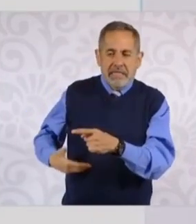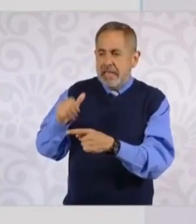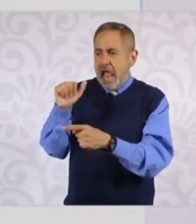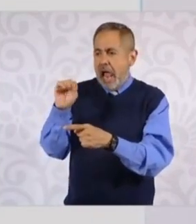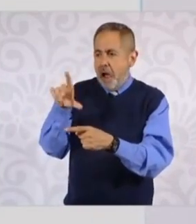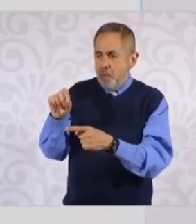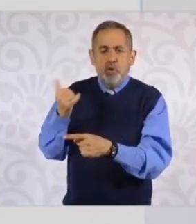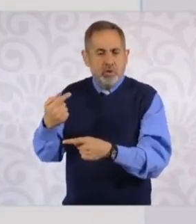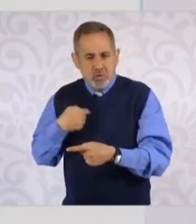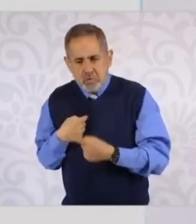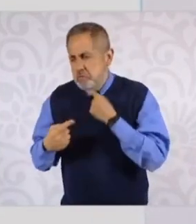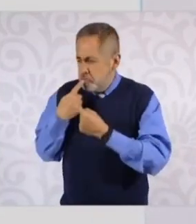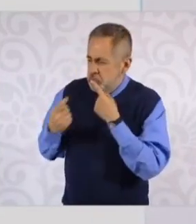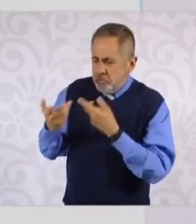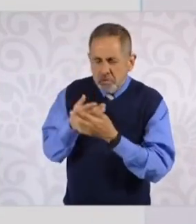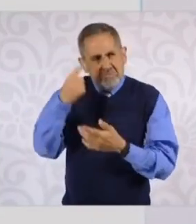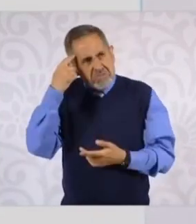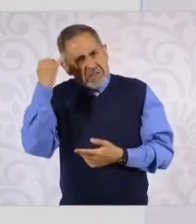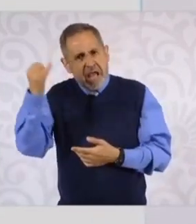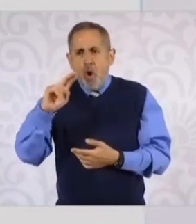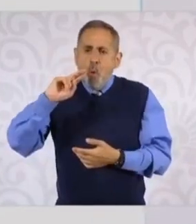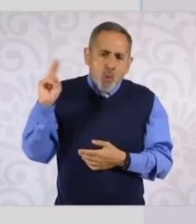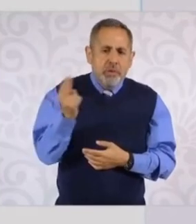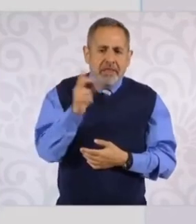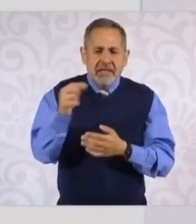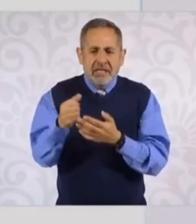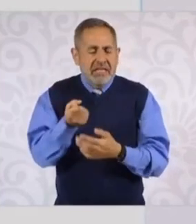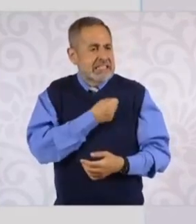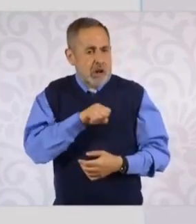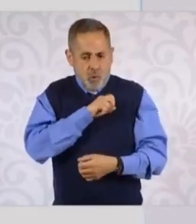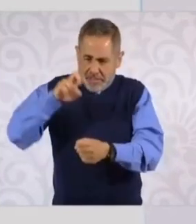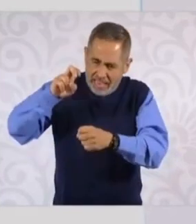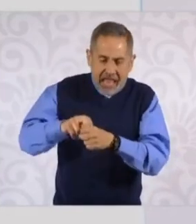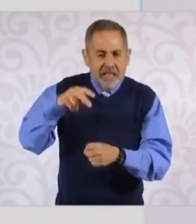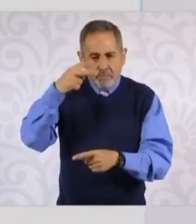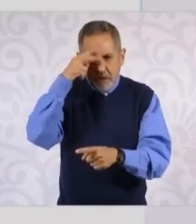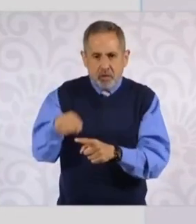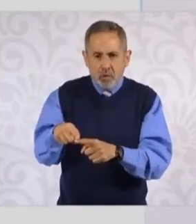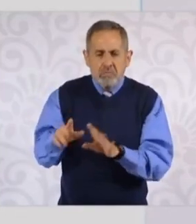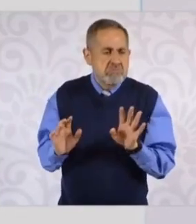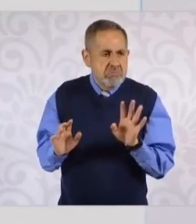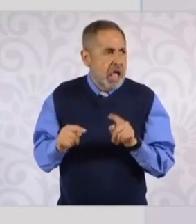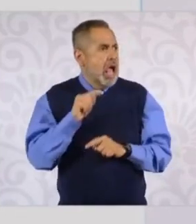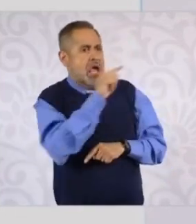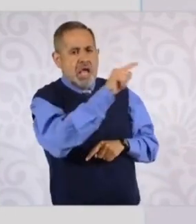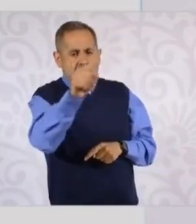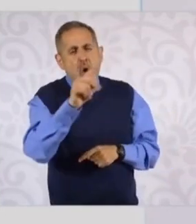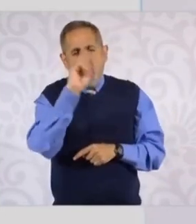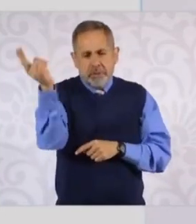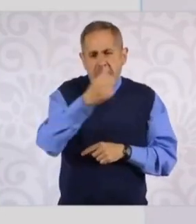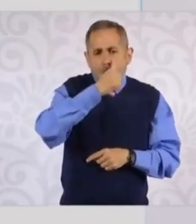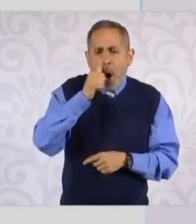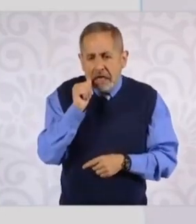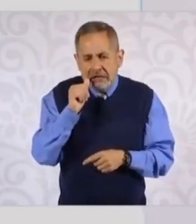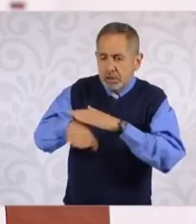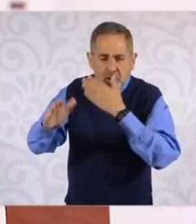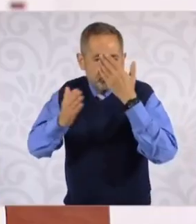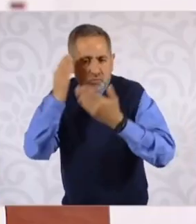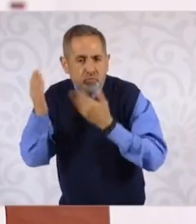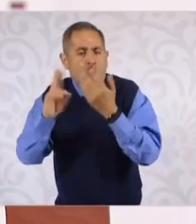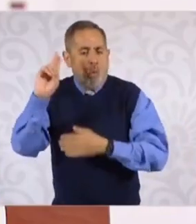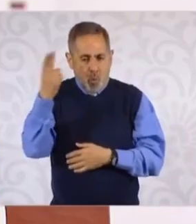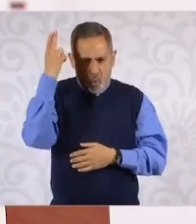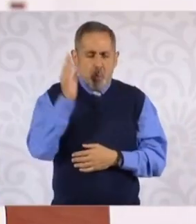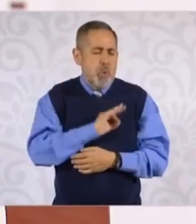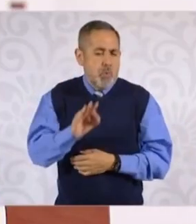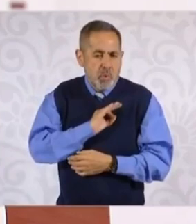servidora. Dijimos, hay que hacer una Universidad de la Salud en la ciudad antes de que las Benito Juárez tuvieran la Universidad de la Salud, también la parte de salud.